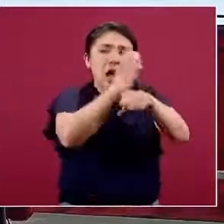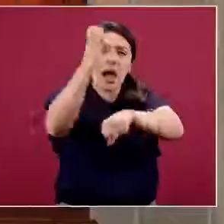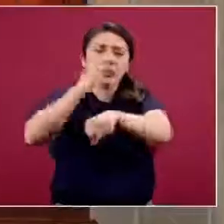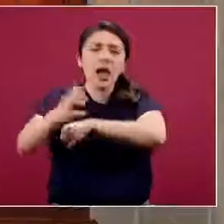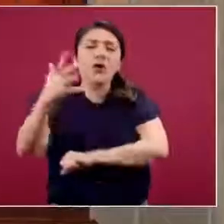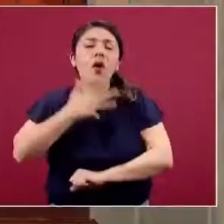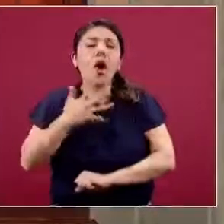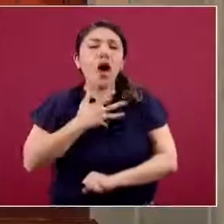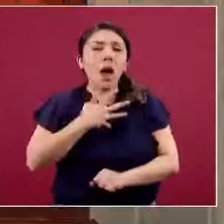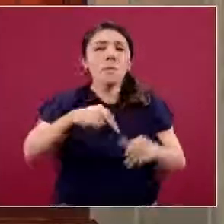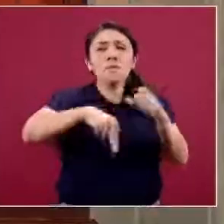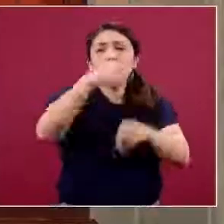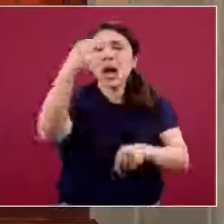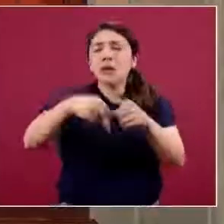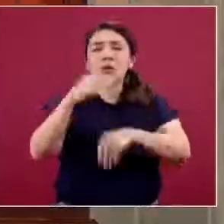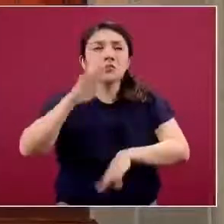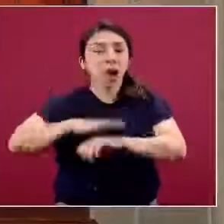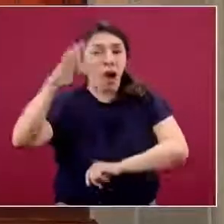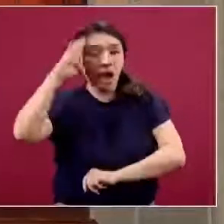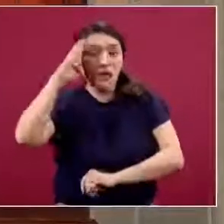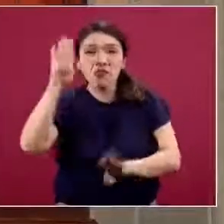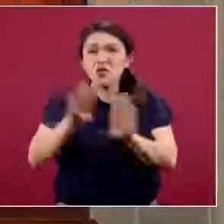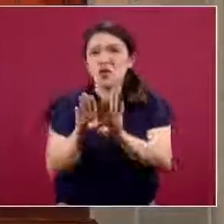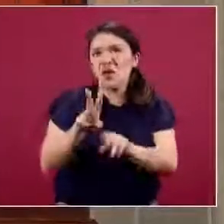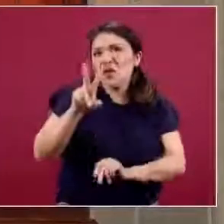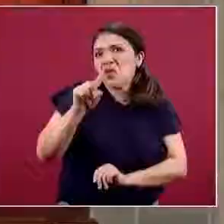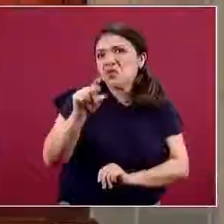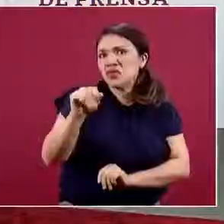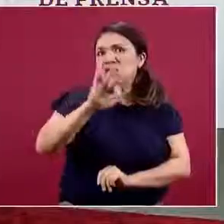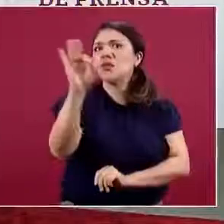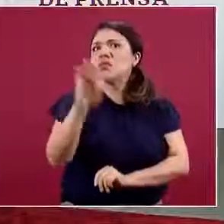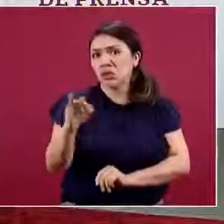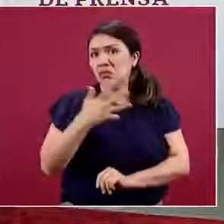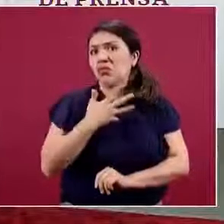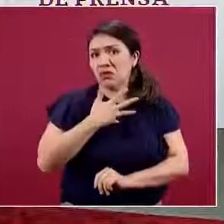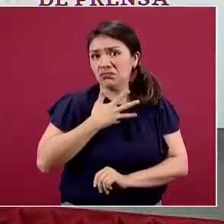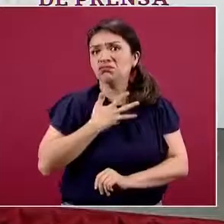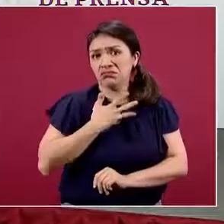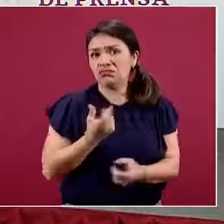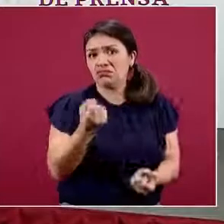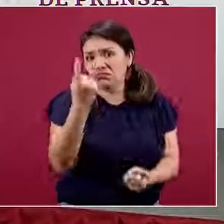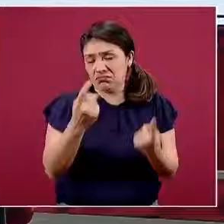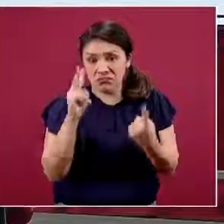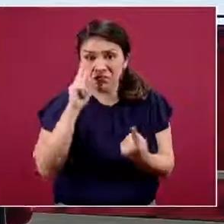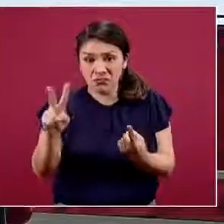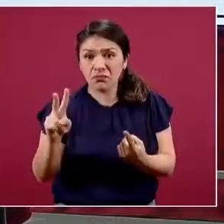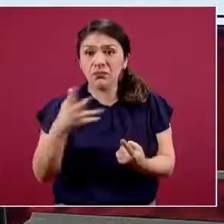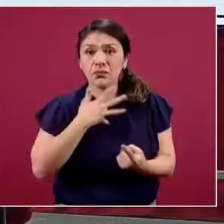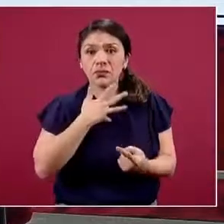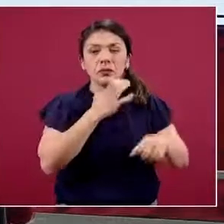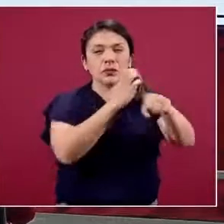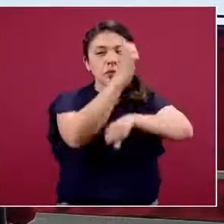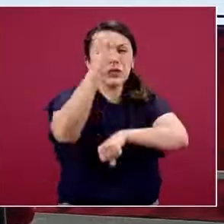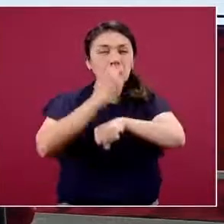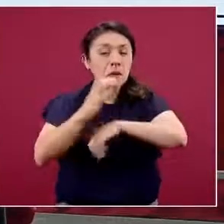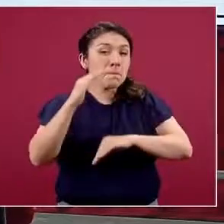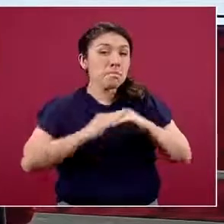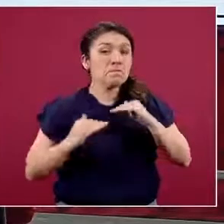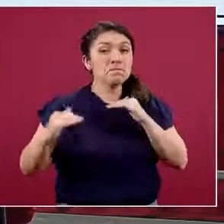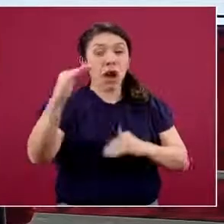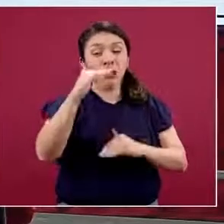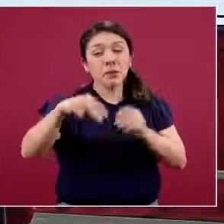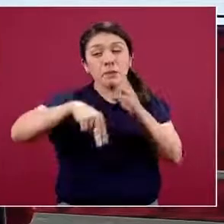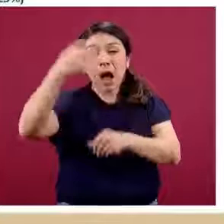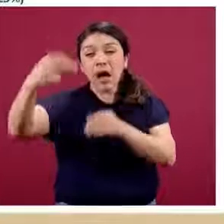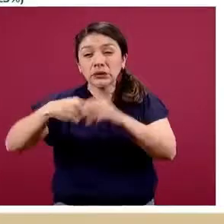tienen disponibilidades tan altas como del 80% o más. Si vemos los estados que mayor